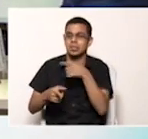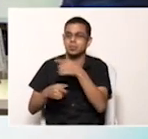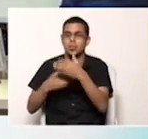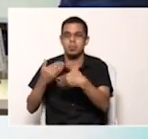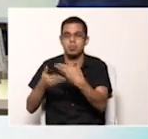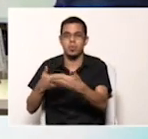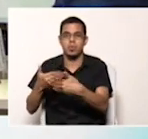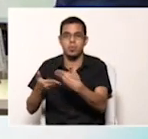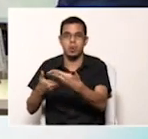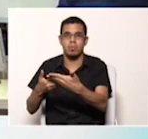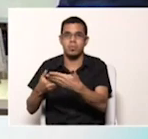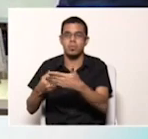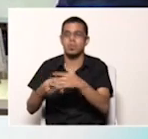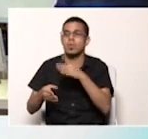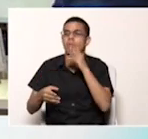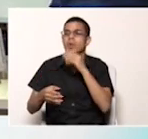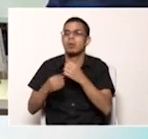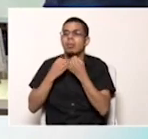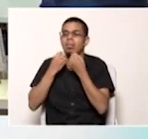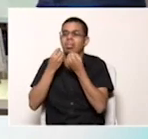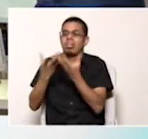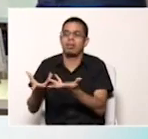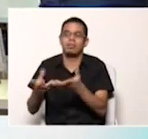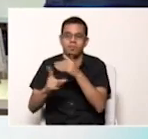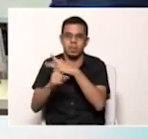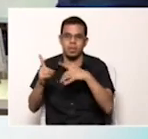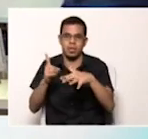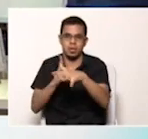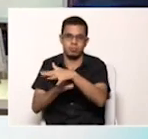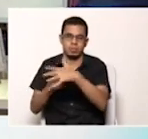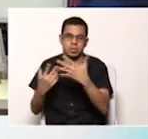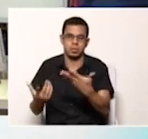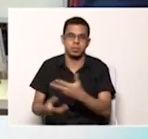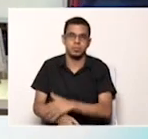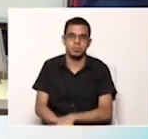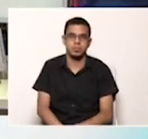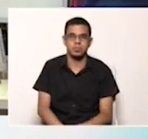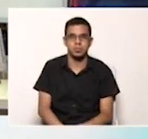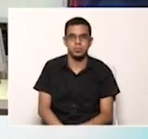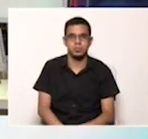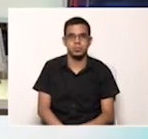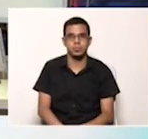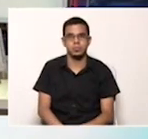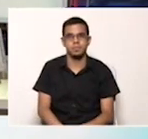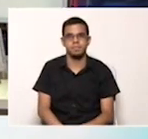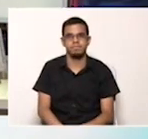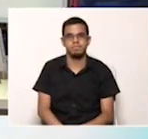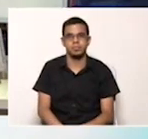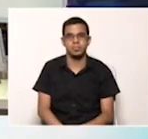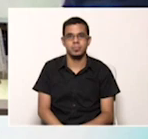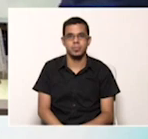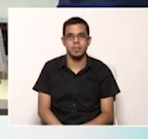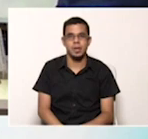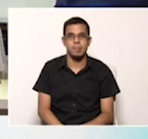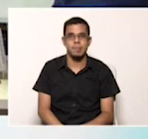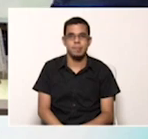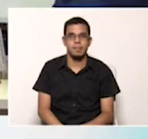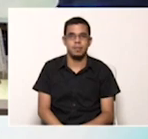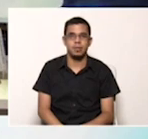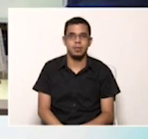medio ambiente contamina lo que es la atmósfera. El registro que yo, para la parte de